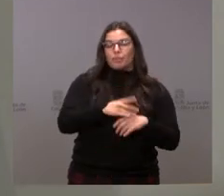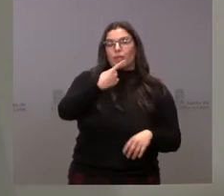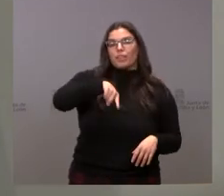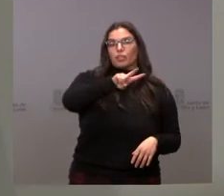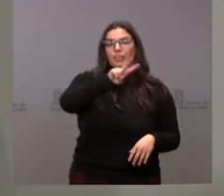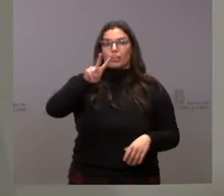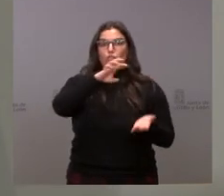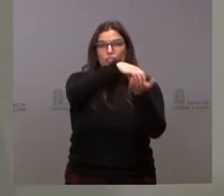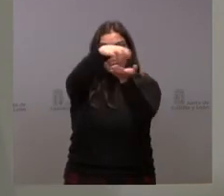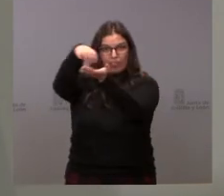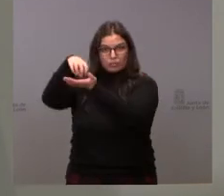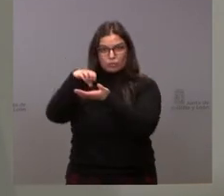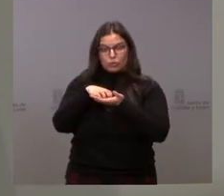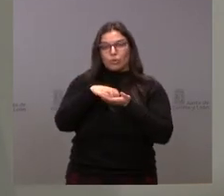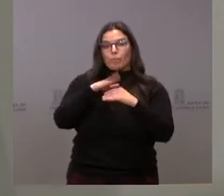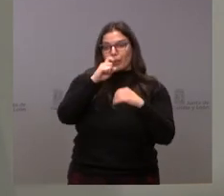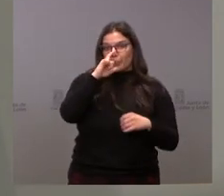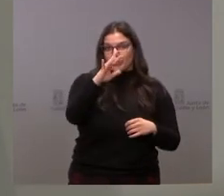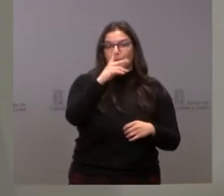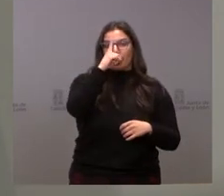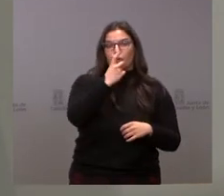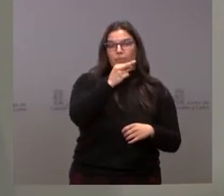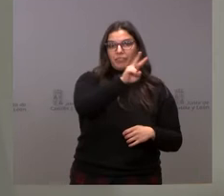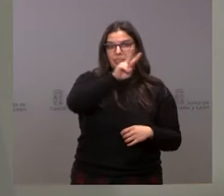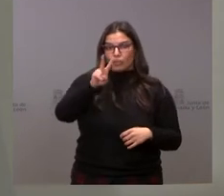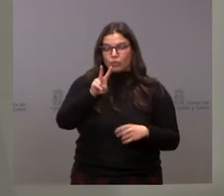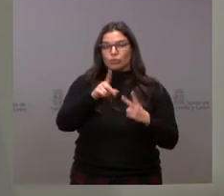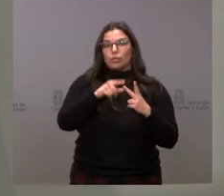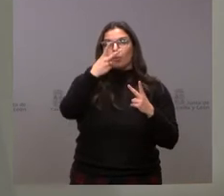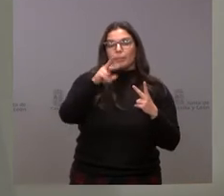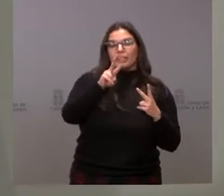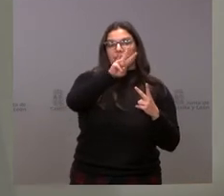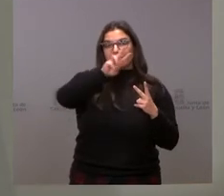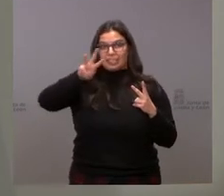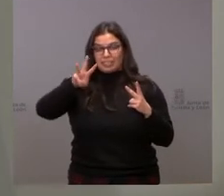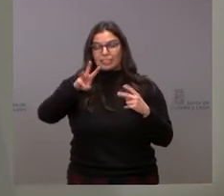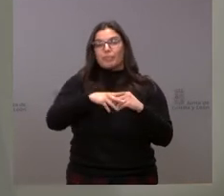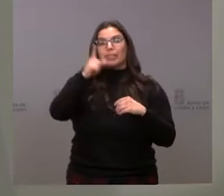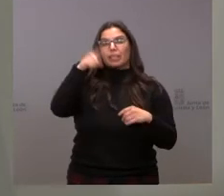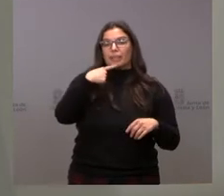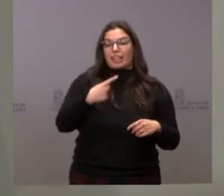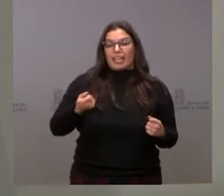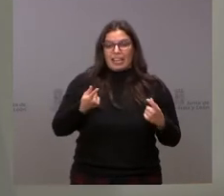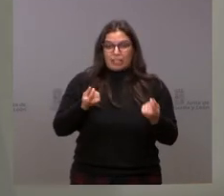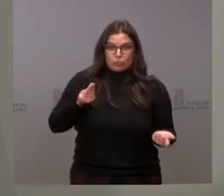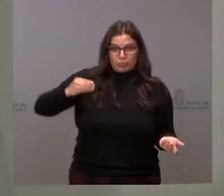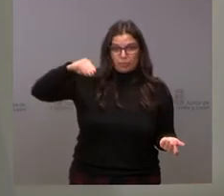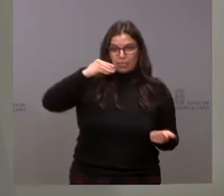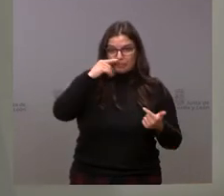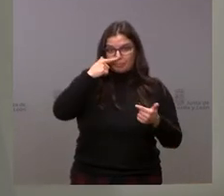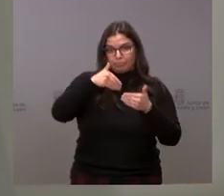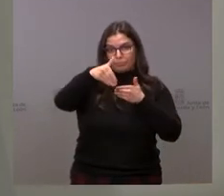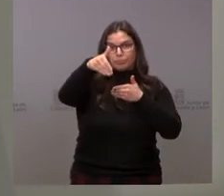centros durante los años 2000 22 223 y significarles que el incremento de coste de este periodo es un